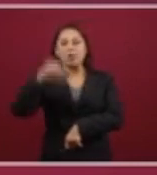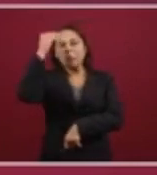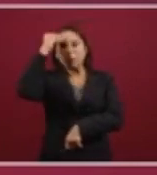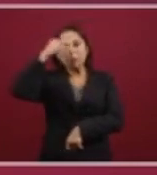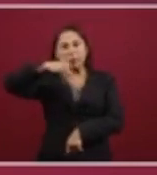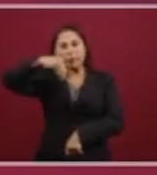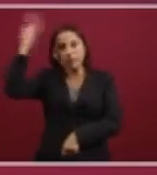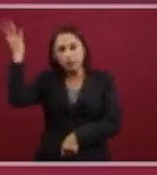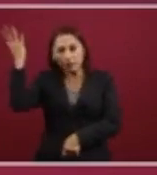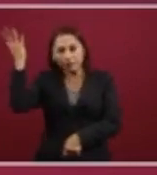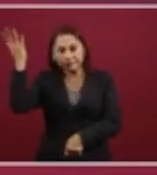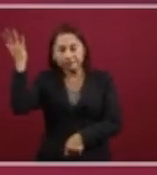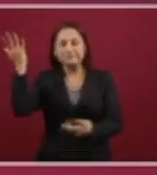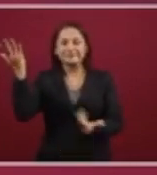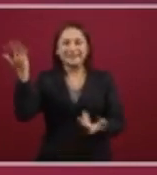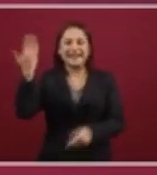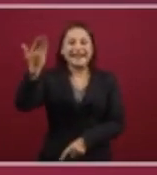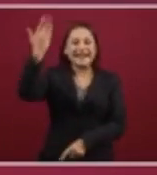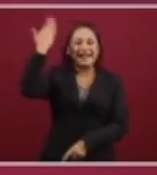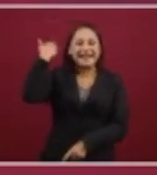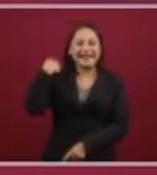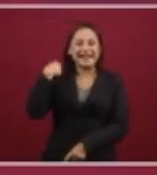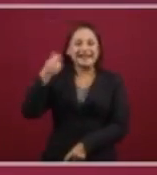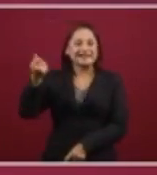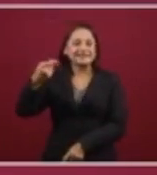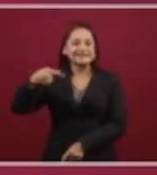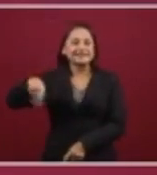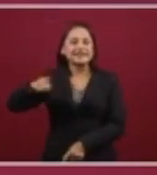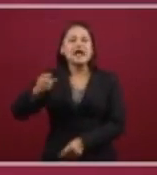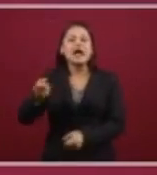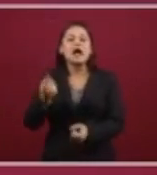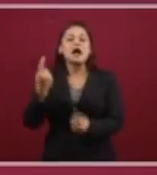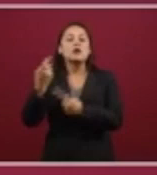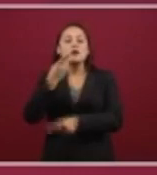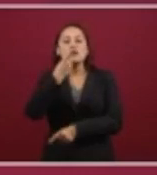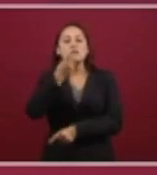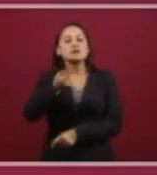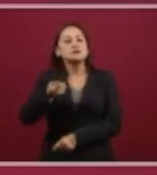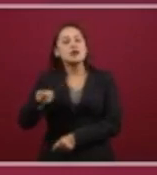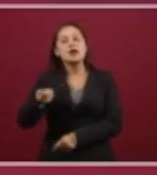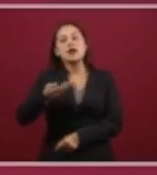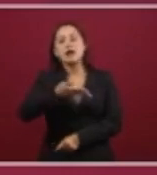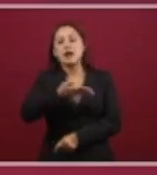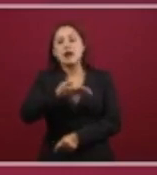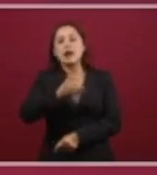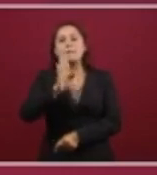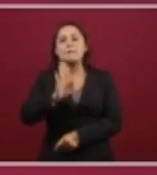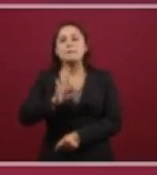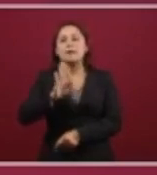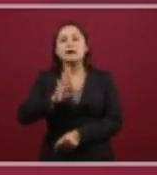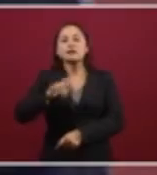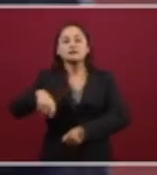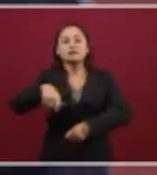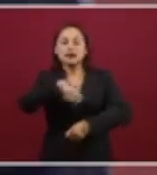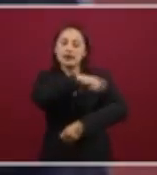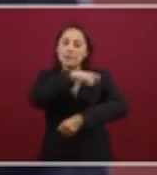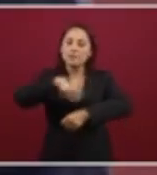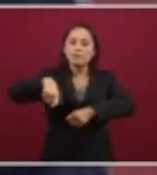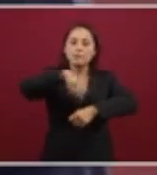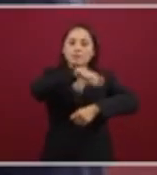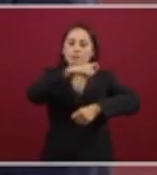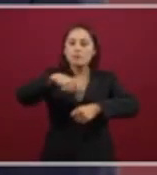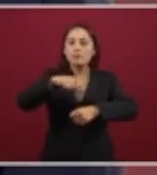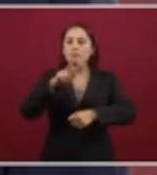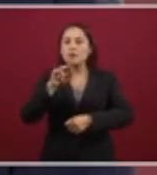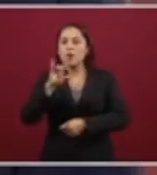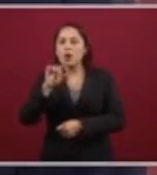¿no? La política, ¿sí? Que se tomaba con la izquierda y se tocaba con la derecha.